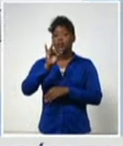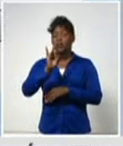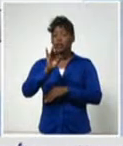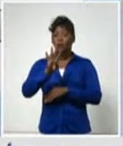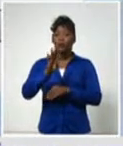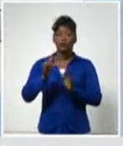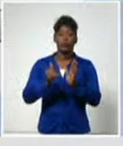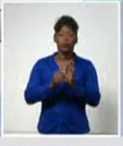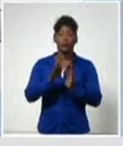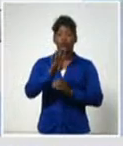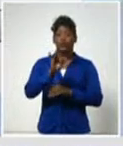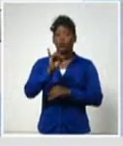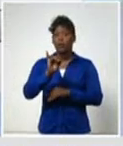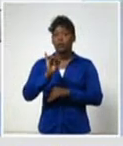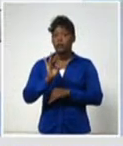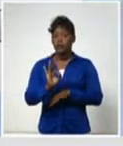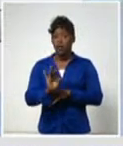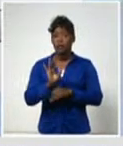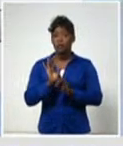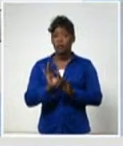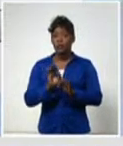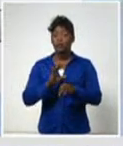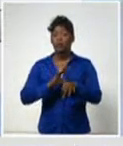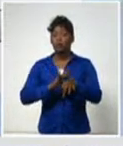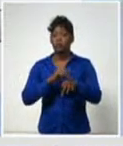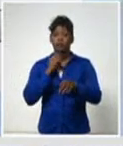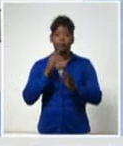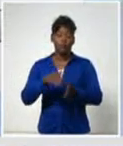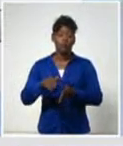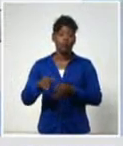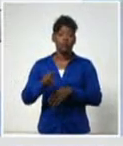4.374.446. El total de fallecidos,